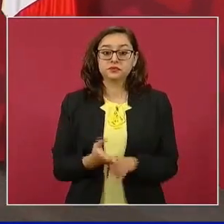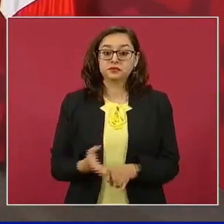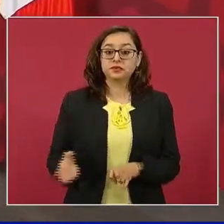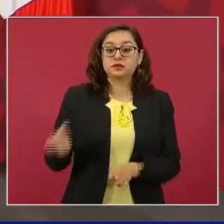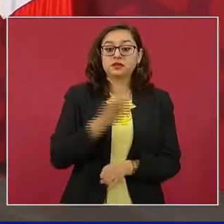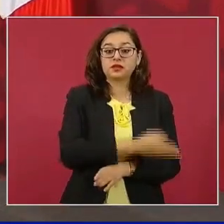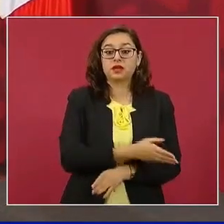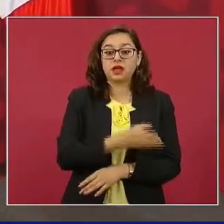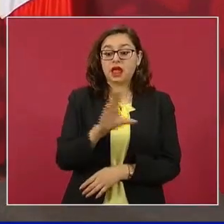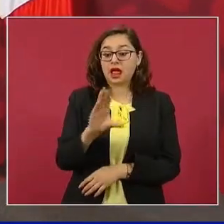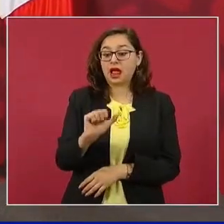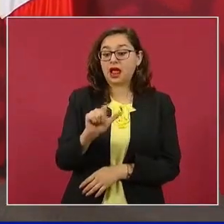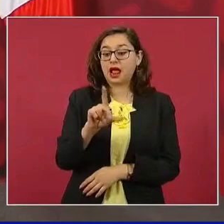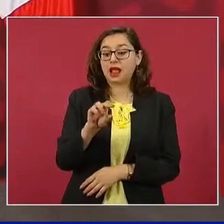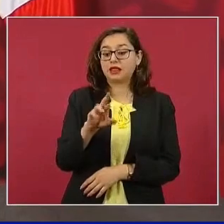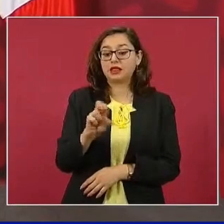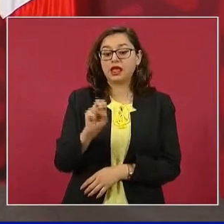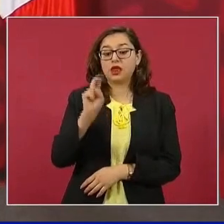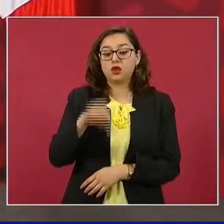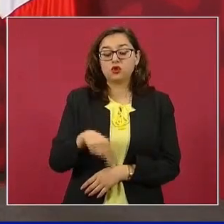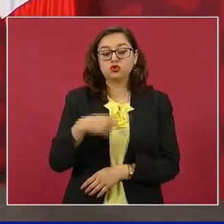de Calderón